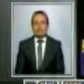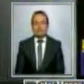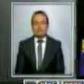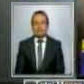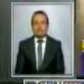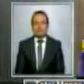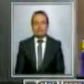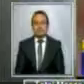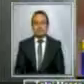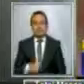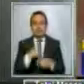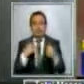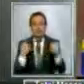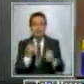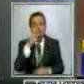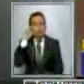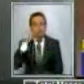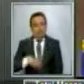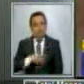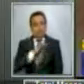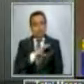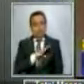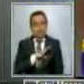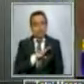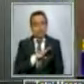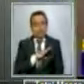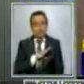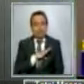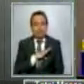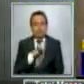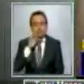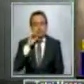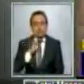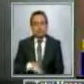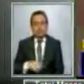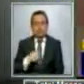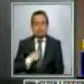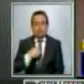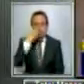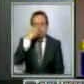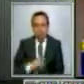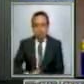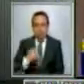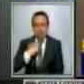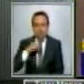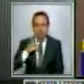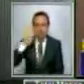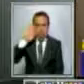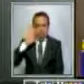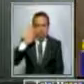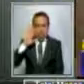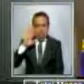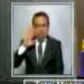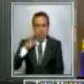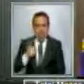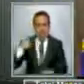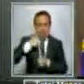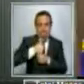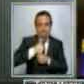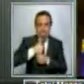todo el país sabe todo el país sabe que yo no busqué esta candidatura pero que